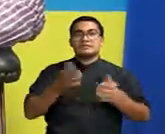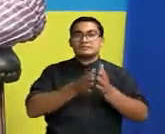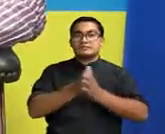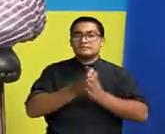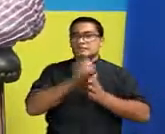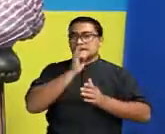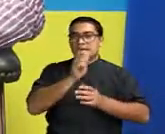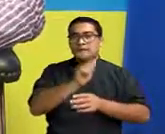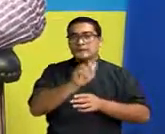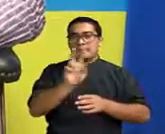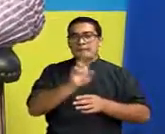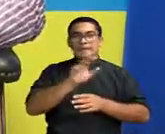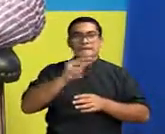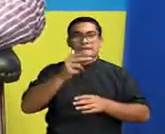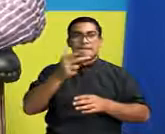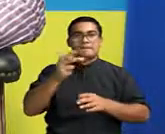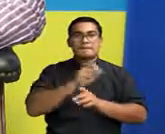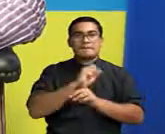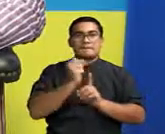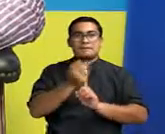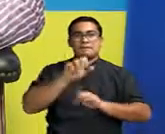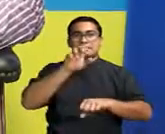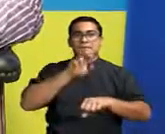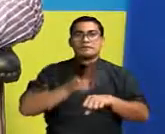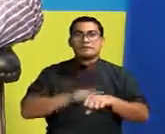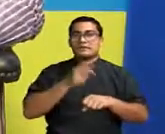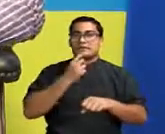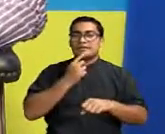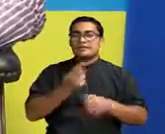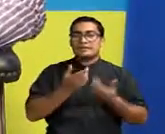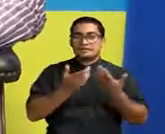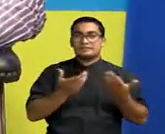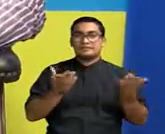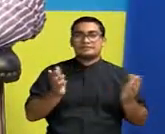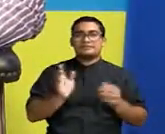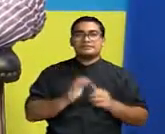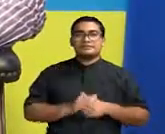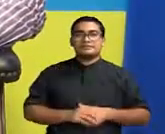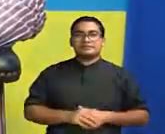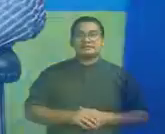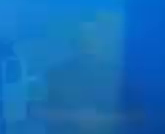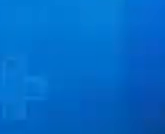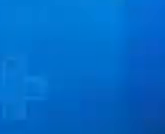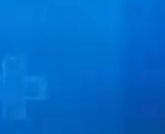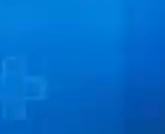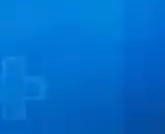la programación habitual del canal parlamentario, el canal 98, el canal de la Asamblea Nacional.